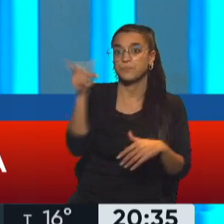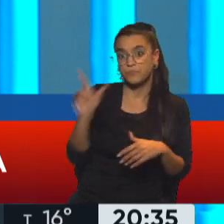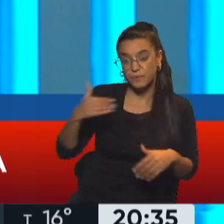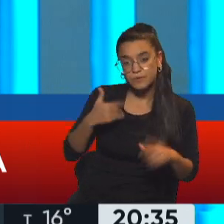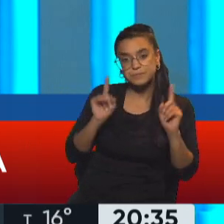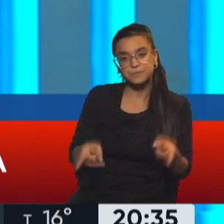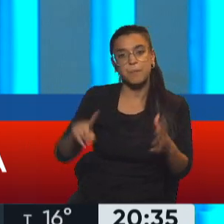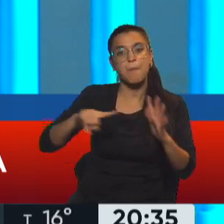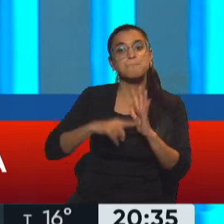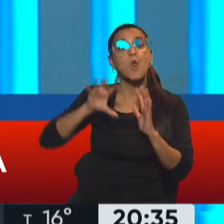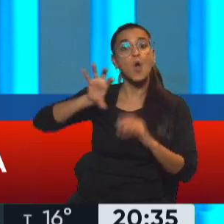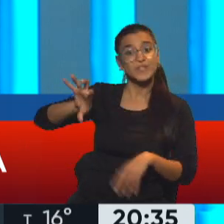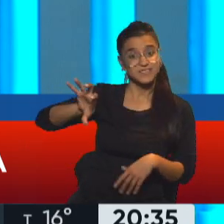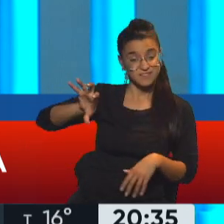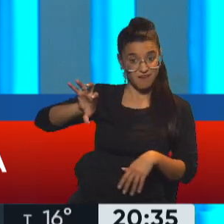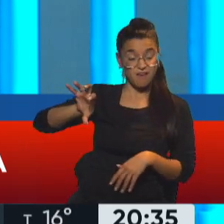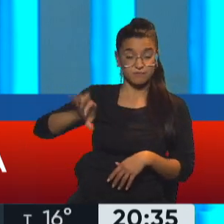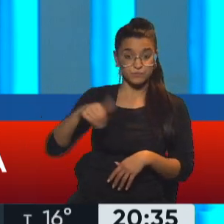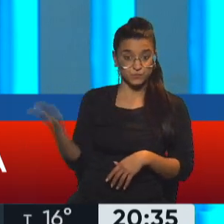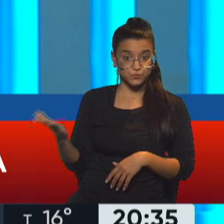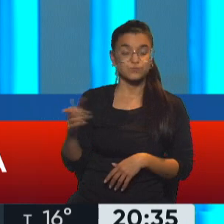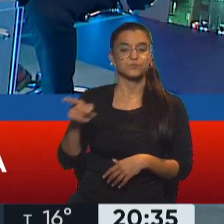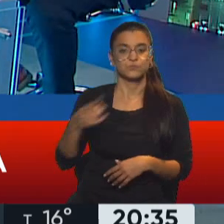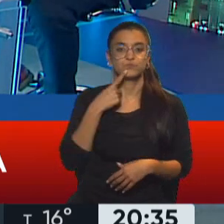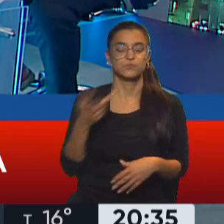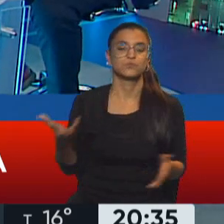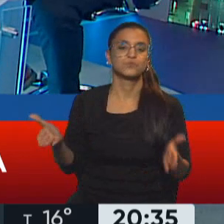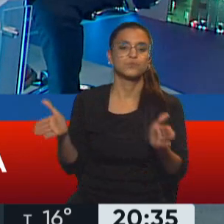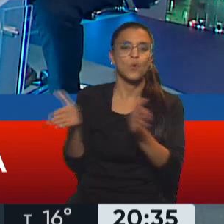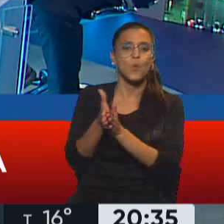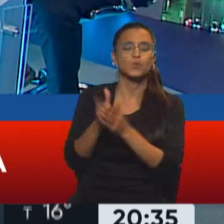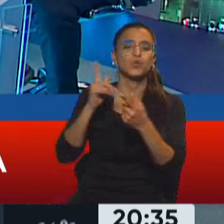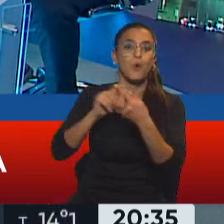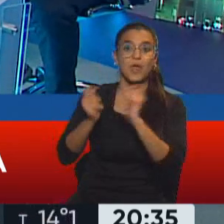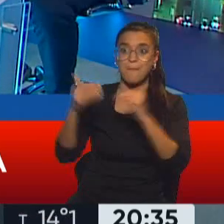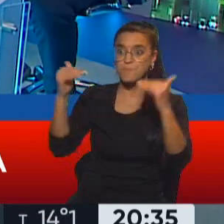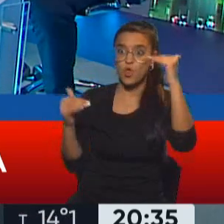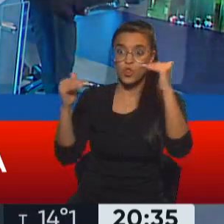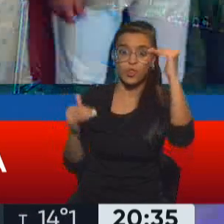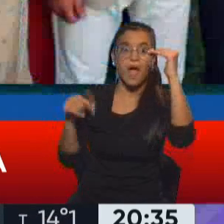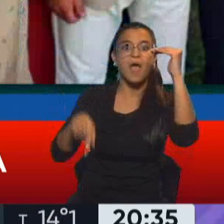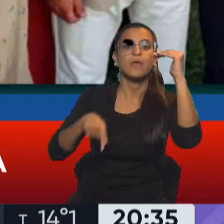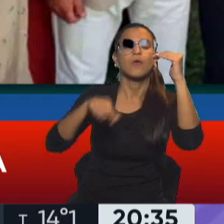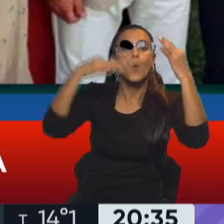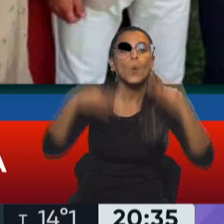como a nivel de la provincia de Buenos Aires, conjuntos o Juntos por el Cambio, aparece la